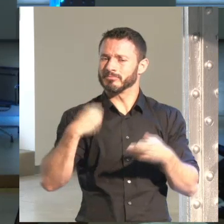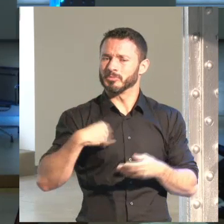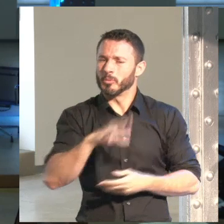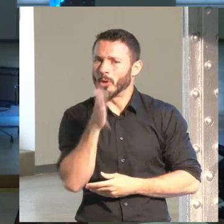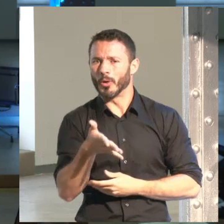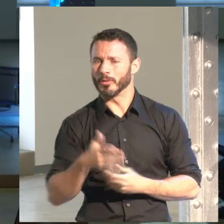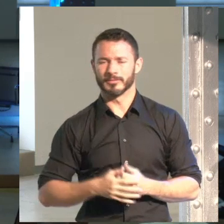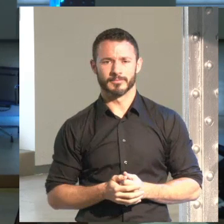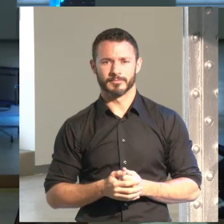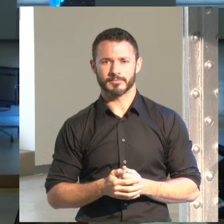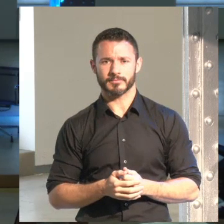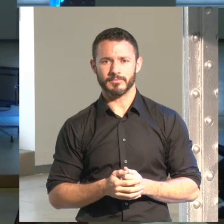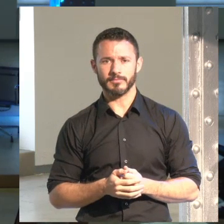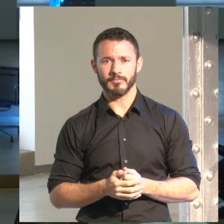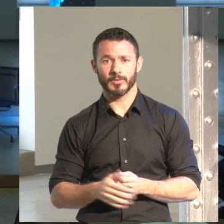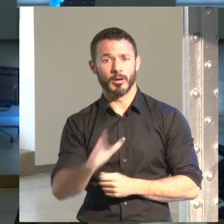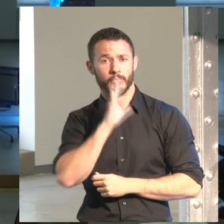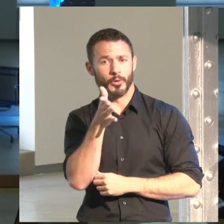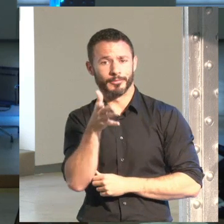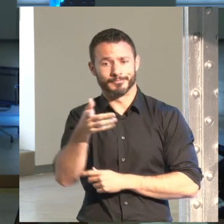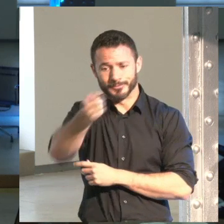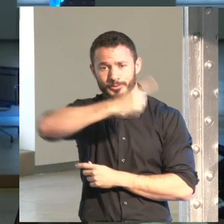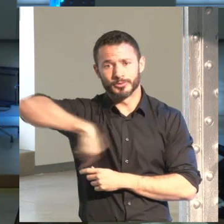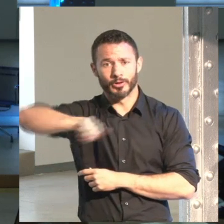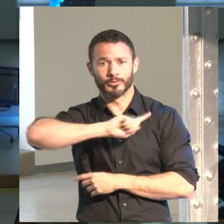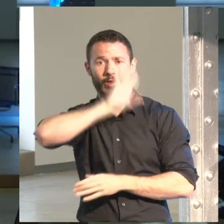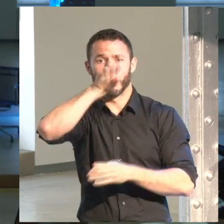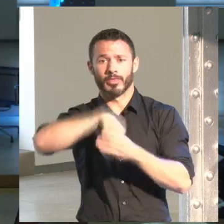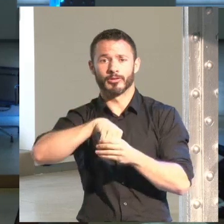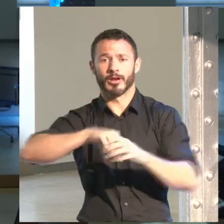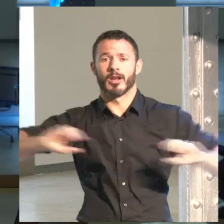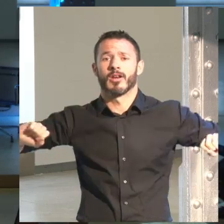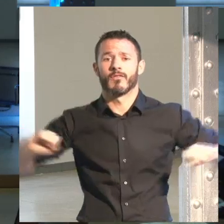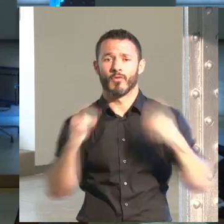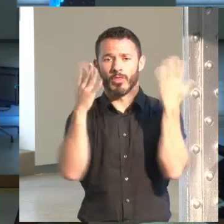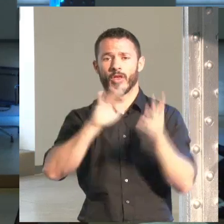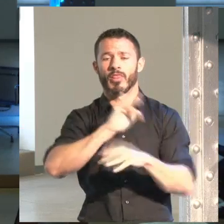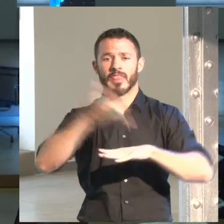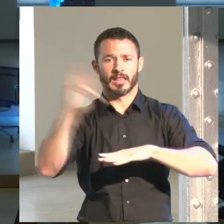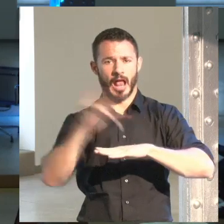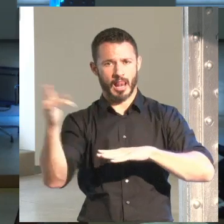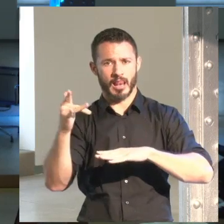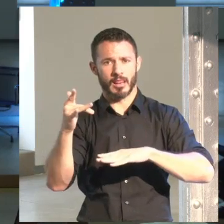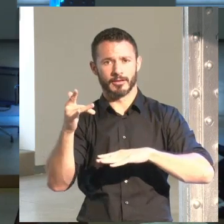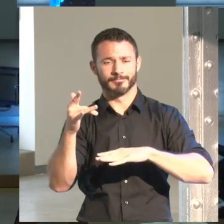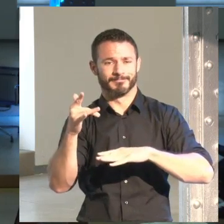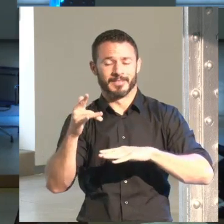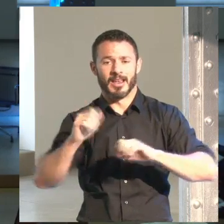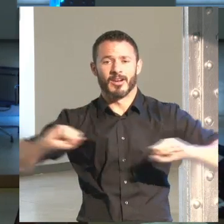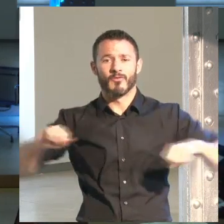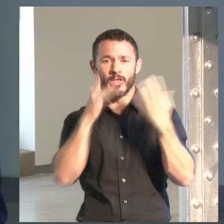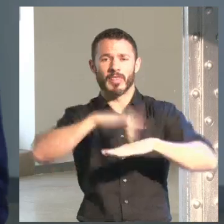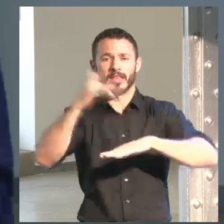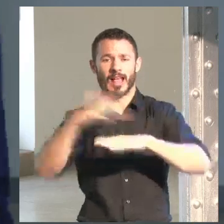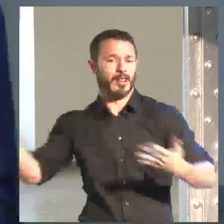tema? Porque estamos inmersos en la revolución digital. La revolución digital lo va a cambiar